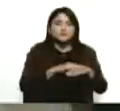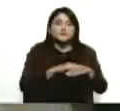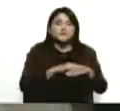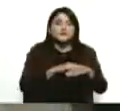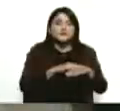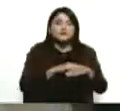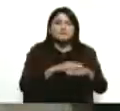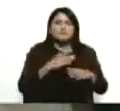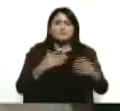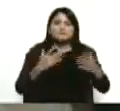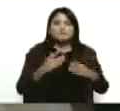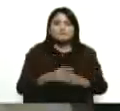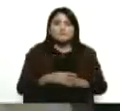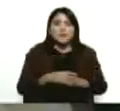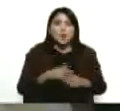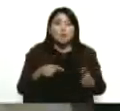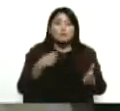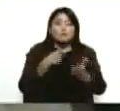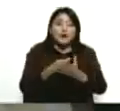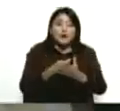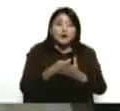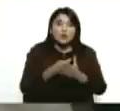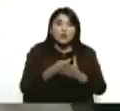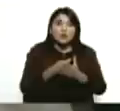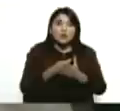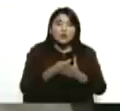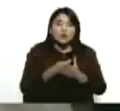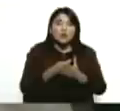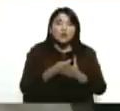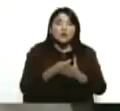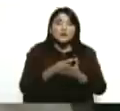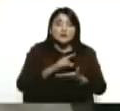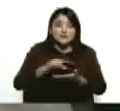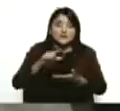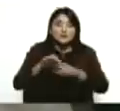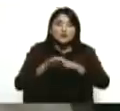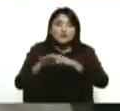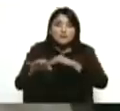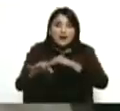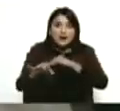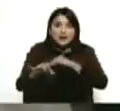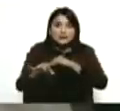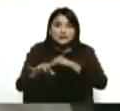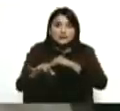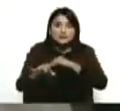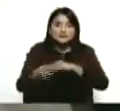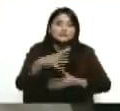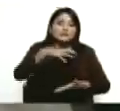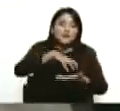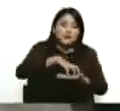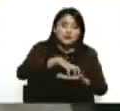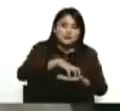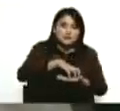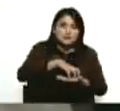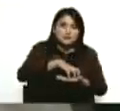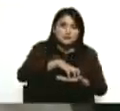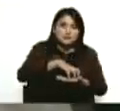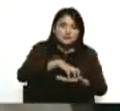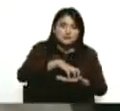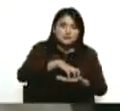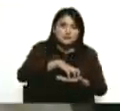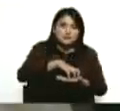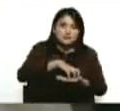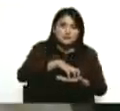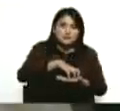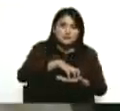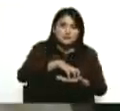lo que tiene que ver con los tributos municipales, los tributos estadales y los